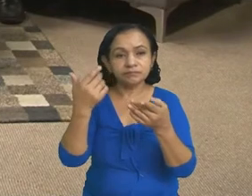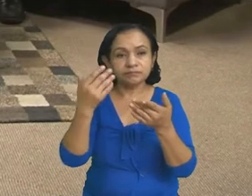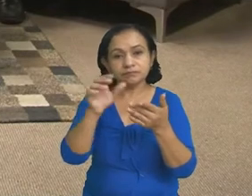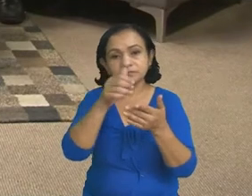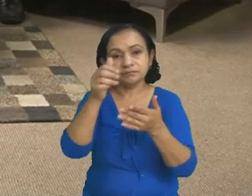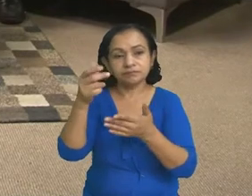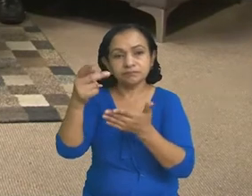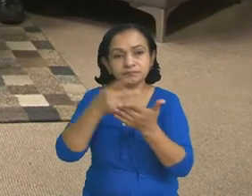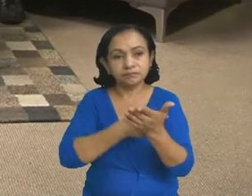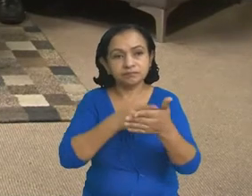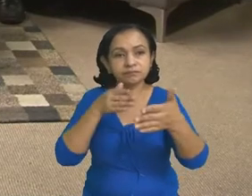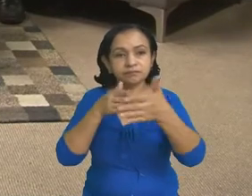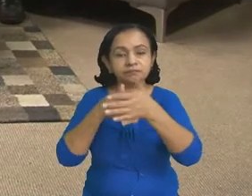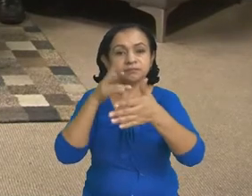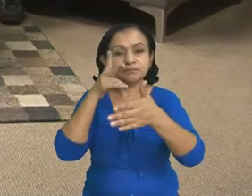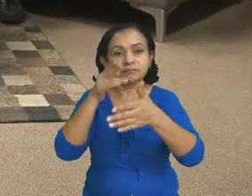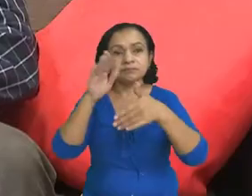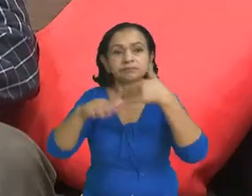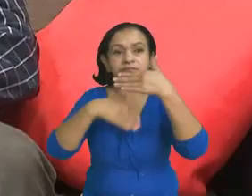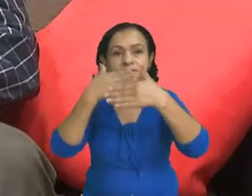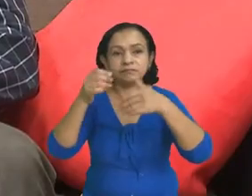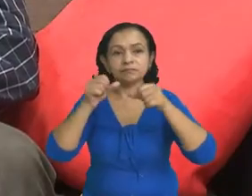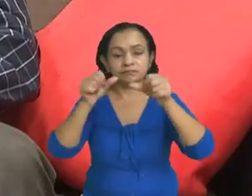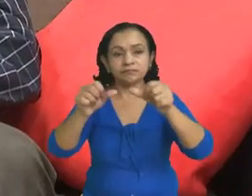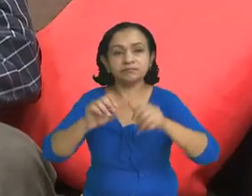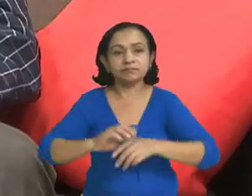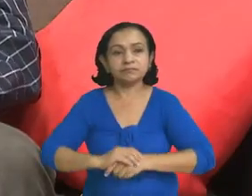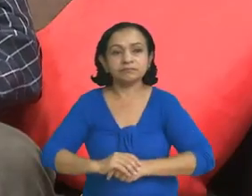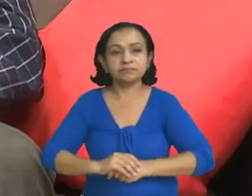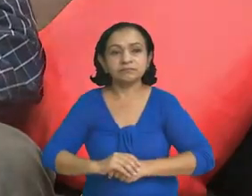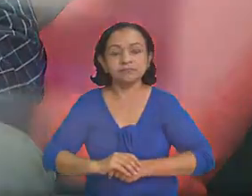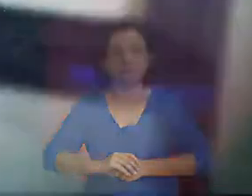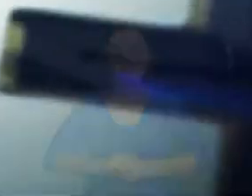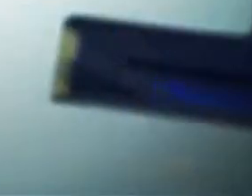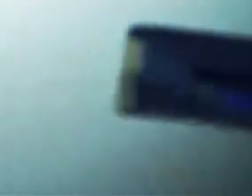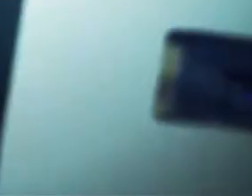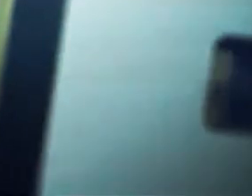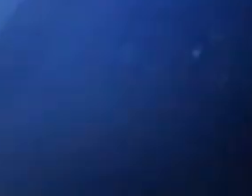demás. Hacemos una breve pausa y ya volvemos.